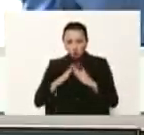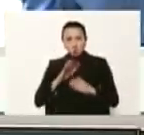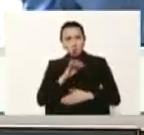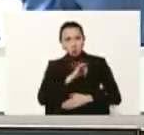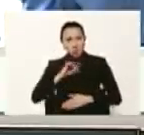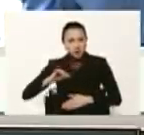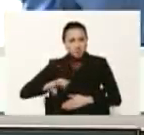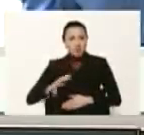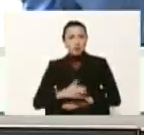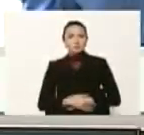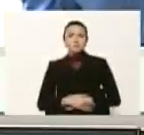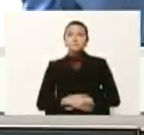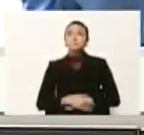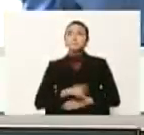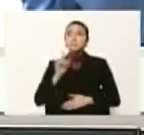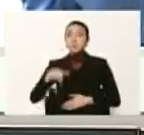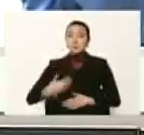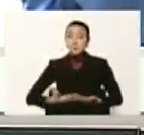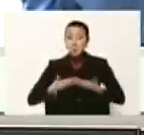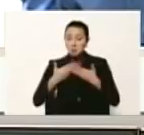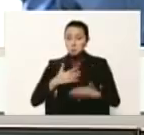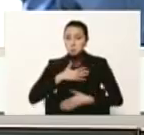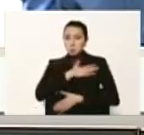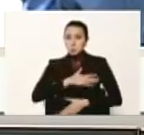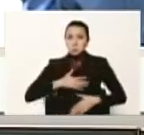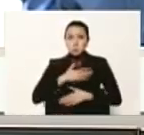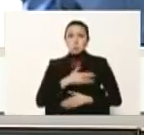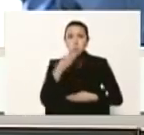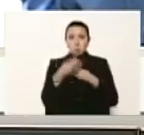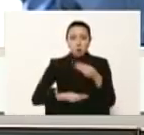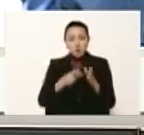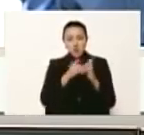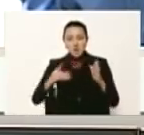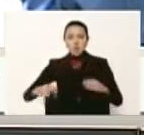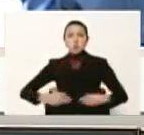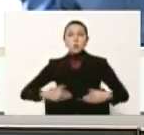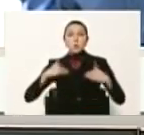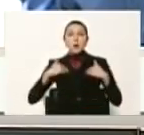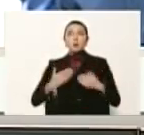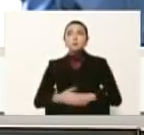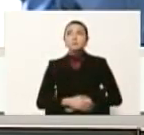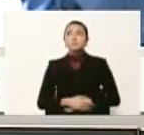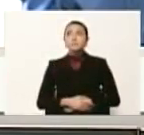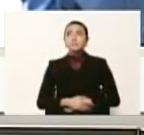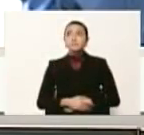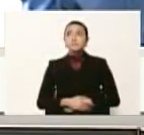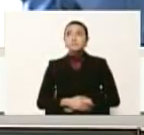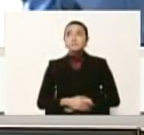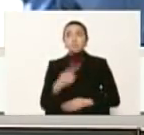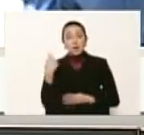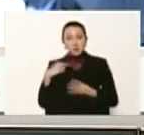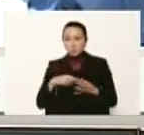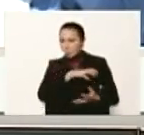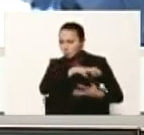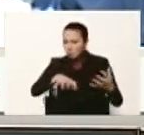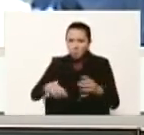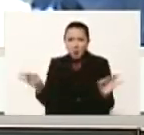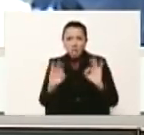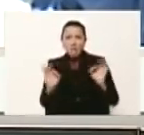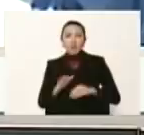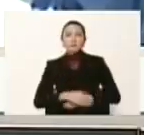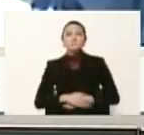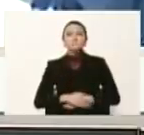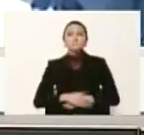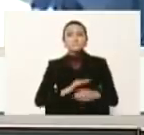para garantizar también el disfrute y el ejercicio de los derechos humanos, sin ningún tipo de perturbación. Sepan